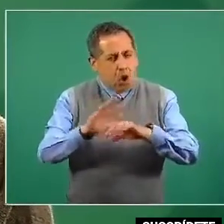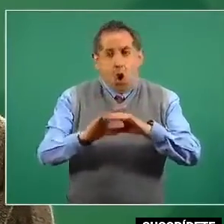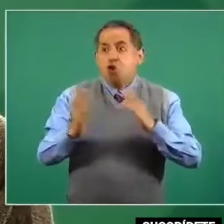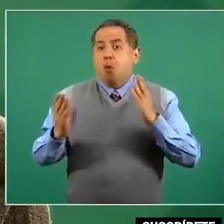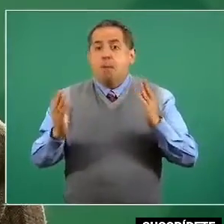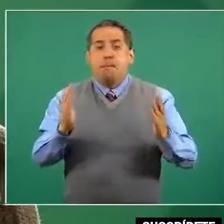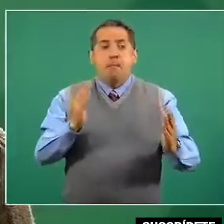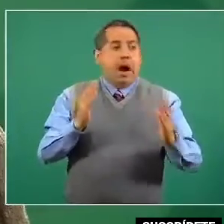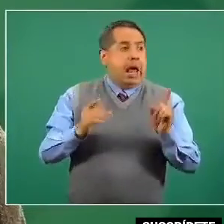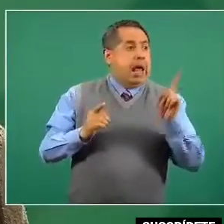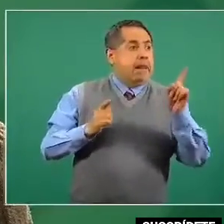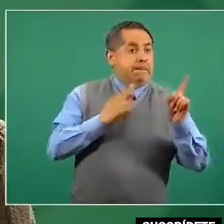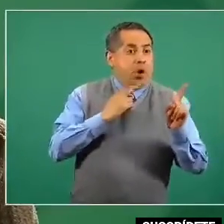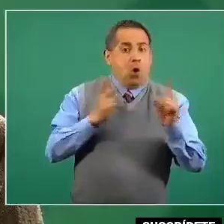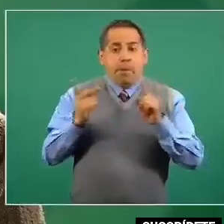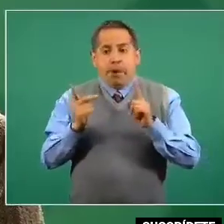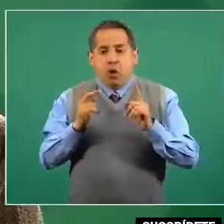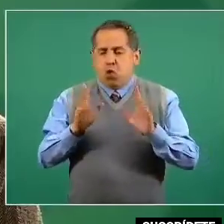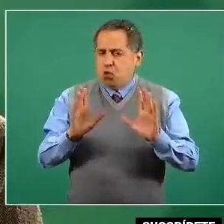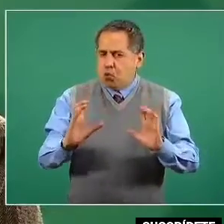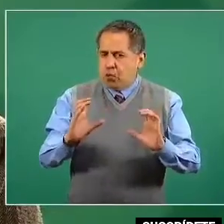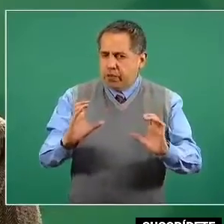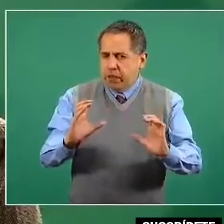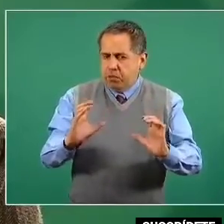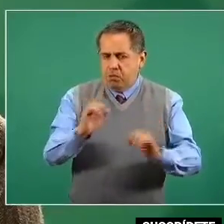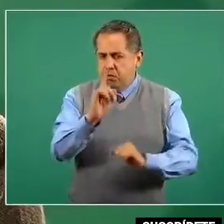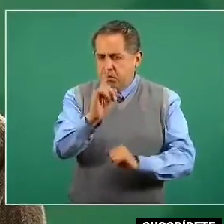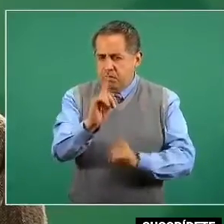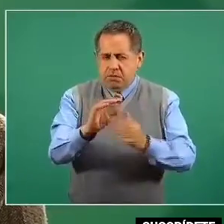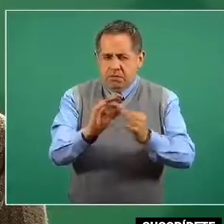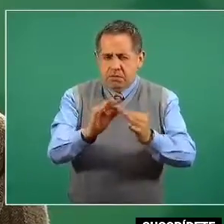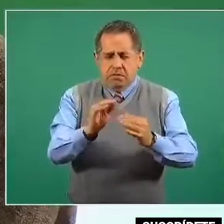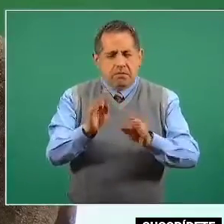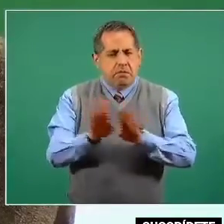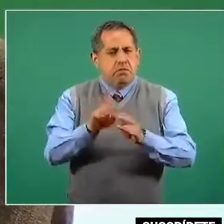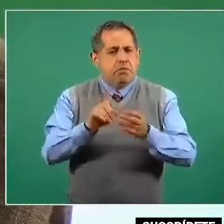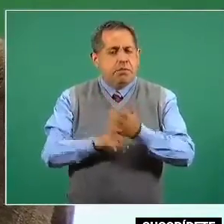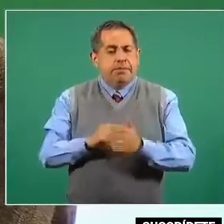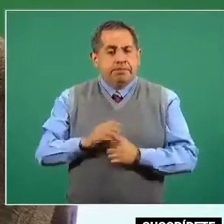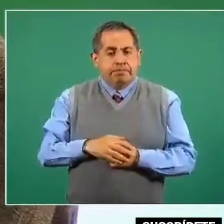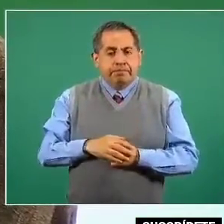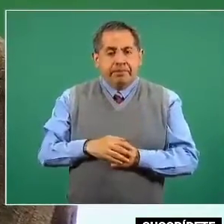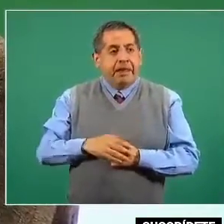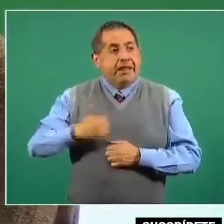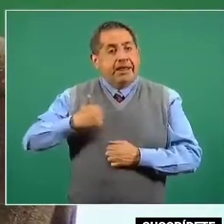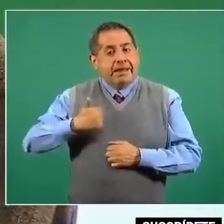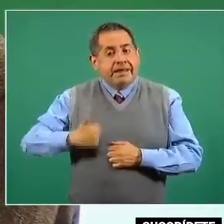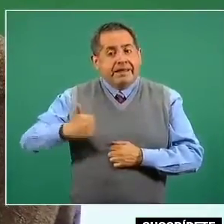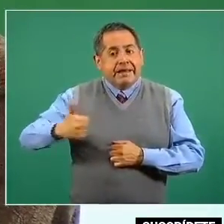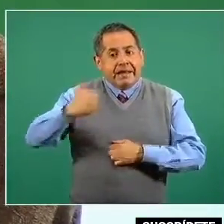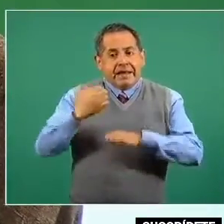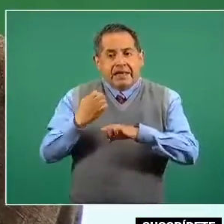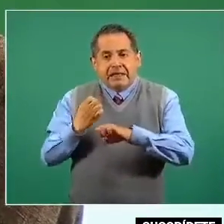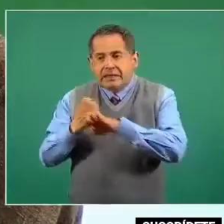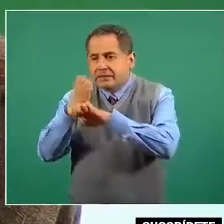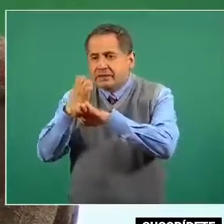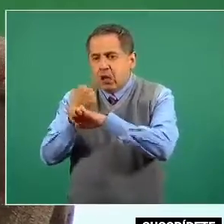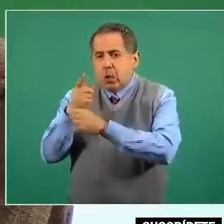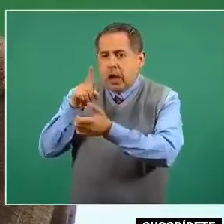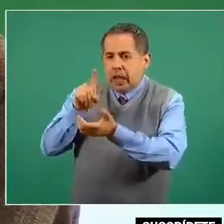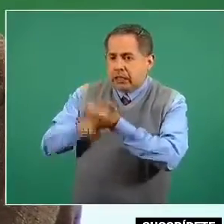interpretación desde el punto de vista técnico, porque las capacidades instaladas en cada entidad federativa,